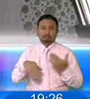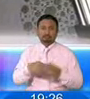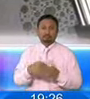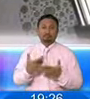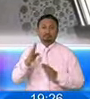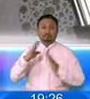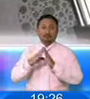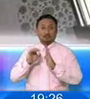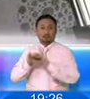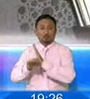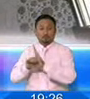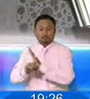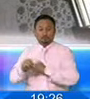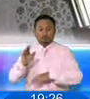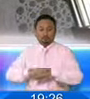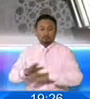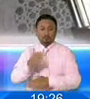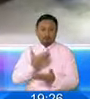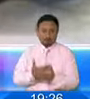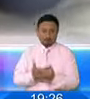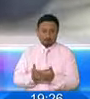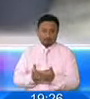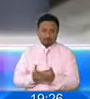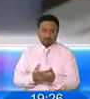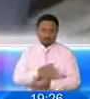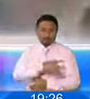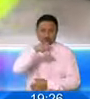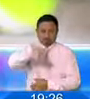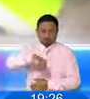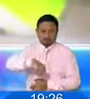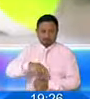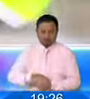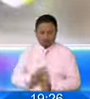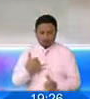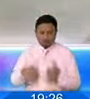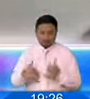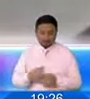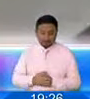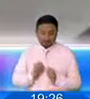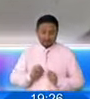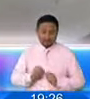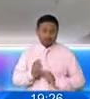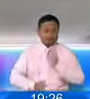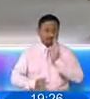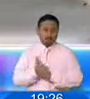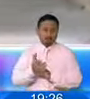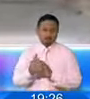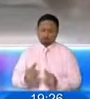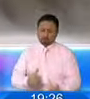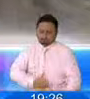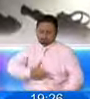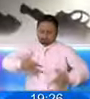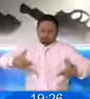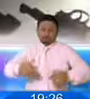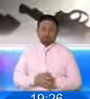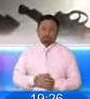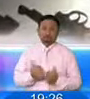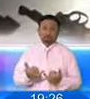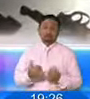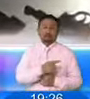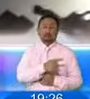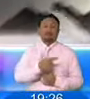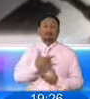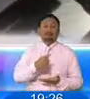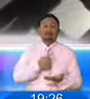en casa. Por las evidencias encontradas por acá, como que no jugaban, cuando salían se iban con todo. El armamento será sometido a